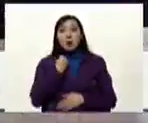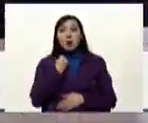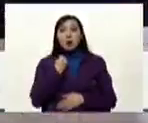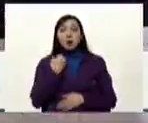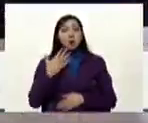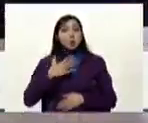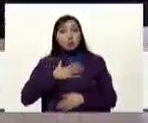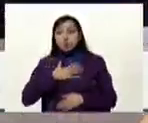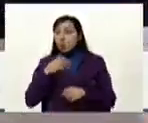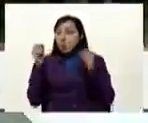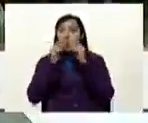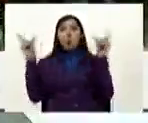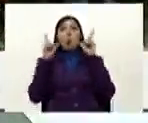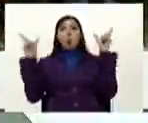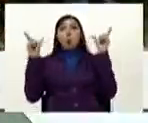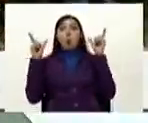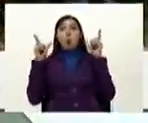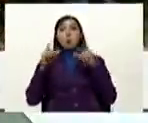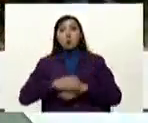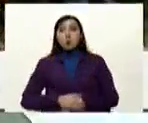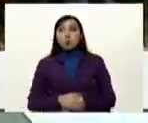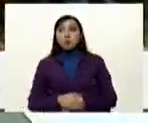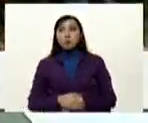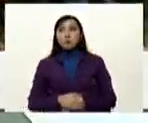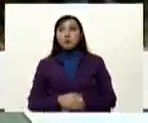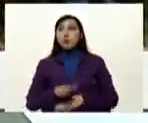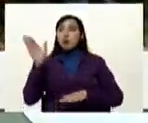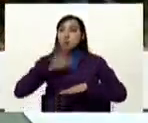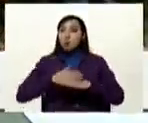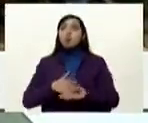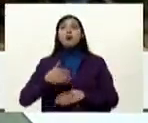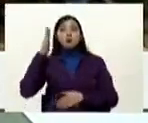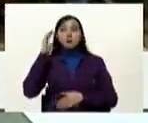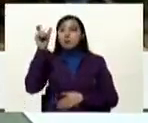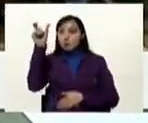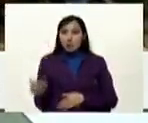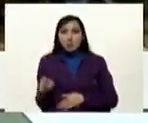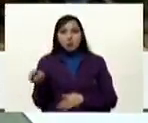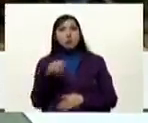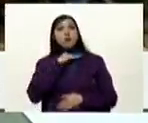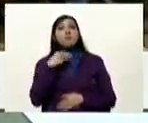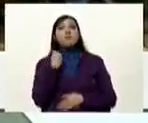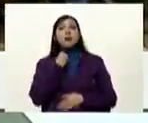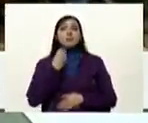Loco. Loco Esperinola quedé cuando supe de este caso.